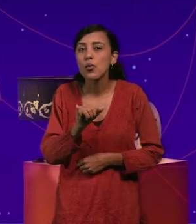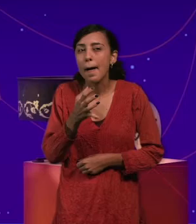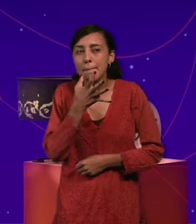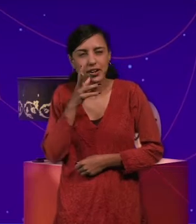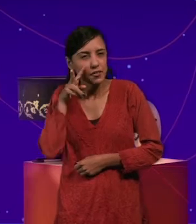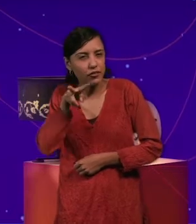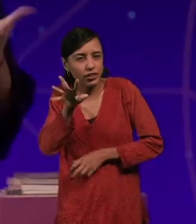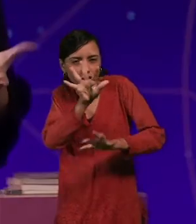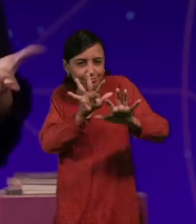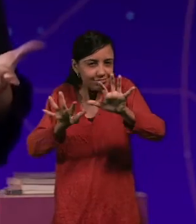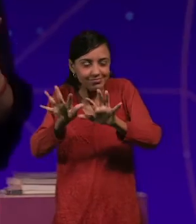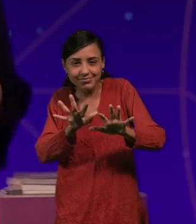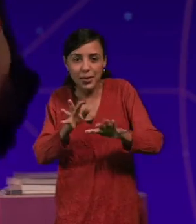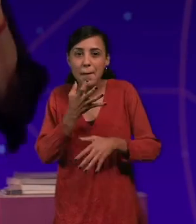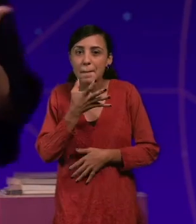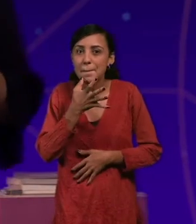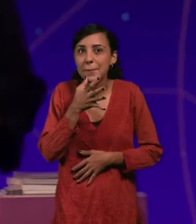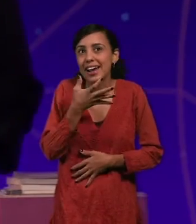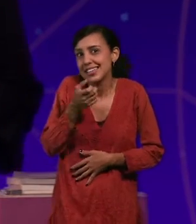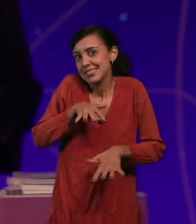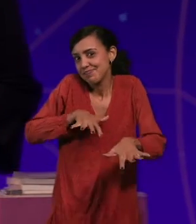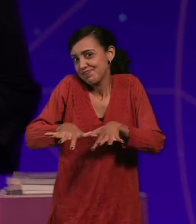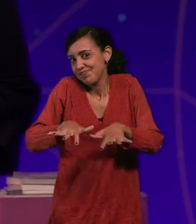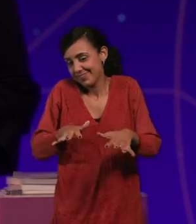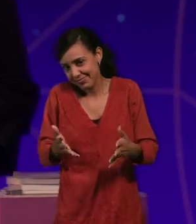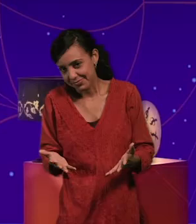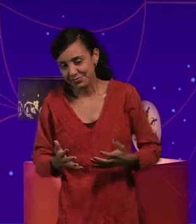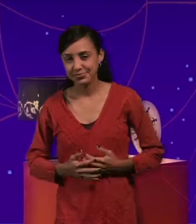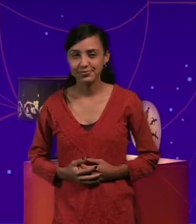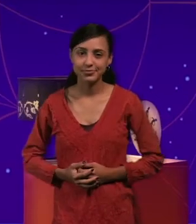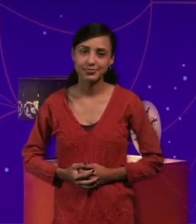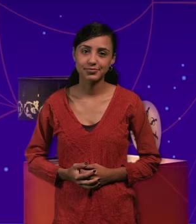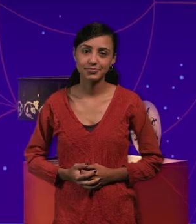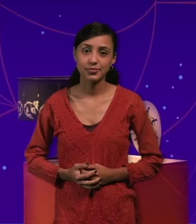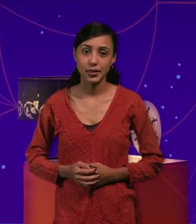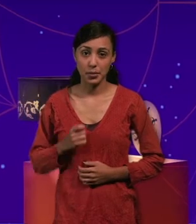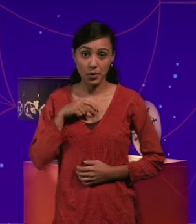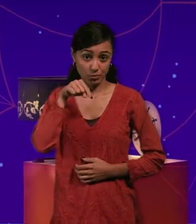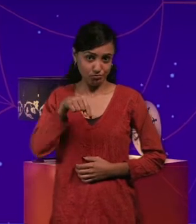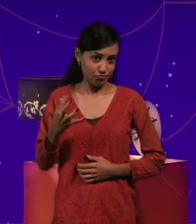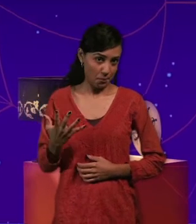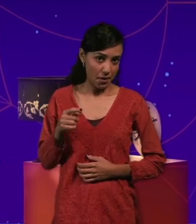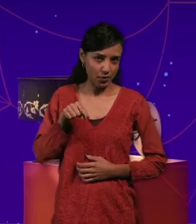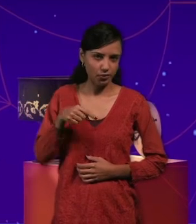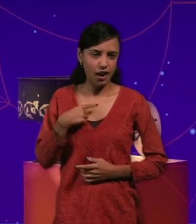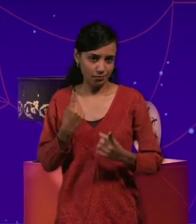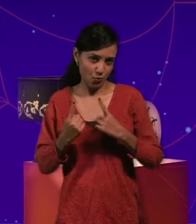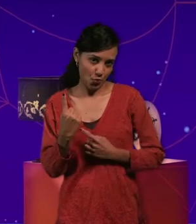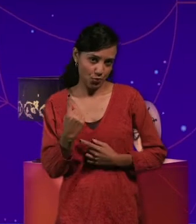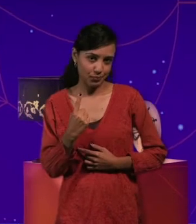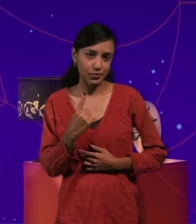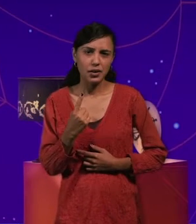un engaño visual o se va a generar una ilusión de movimiento. En mi mano tengo uno de estos juguetes